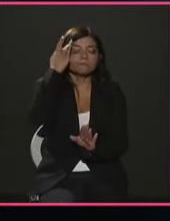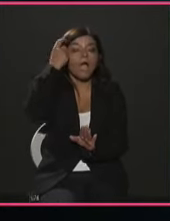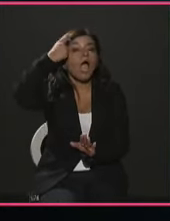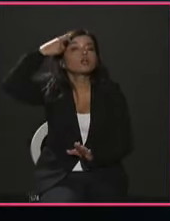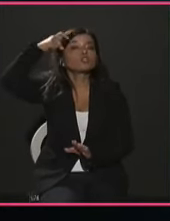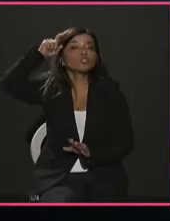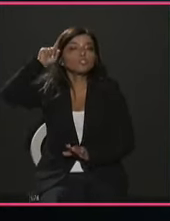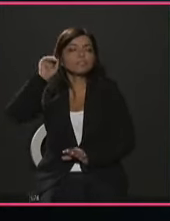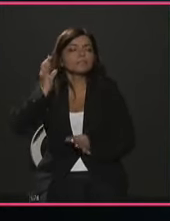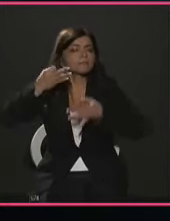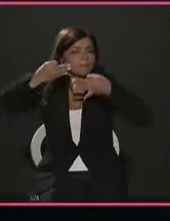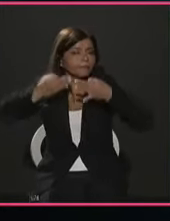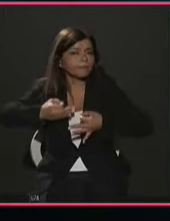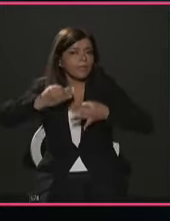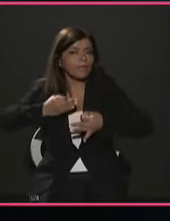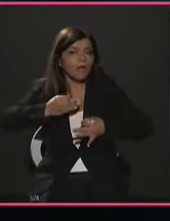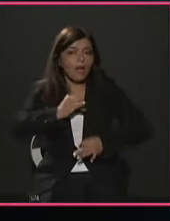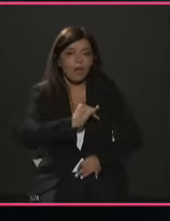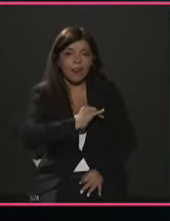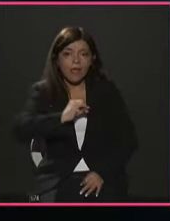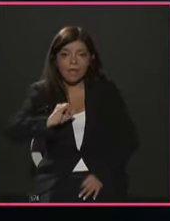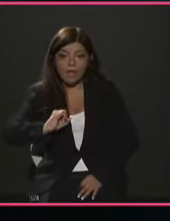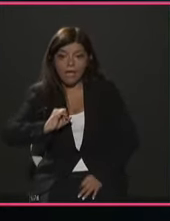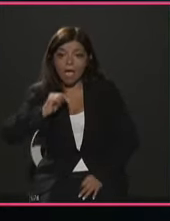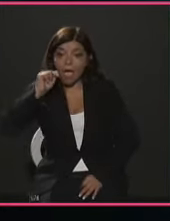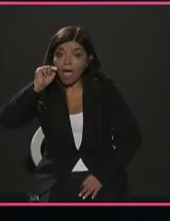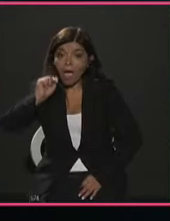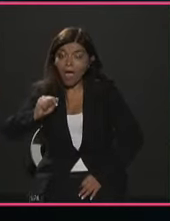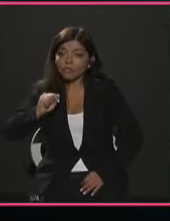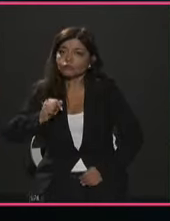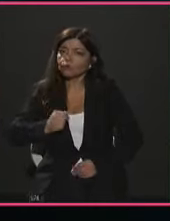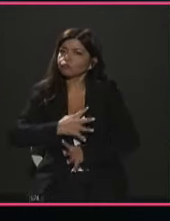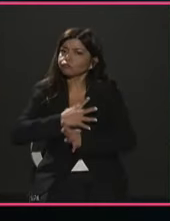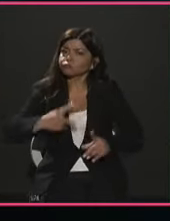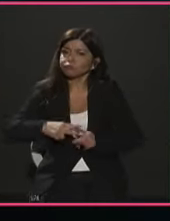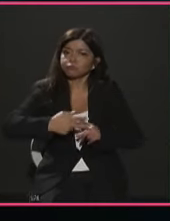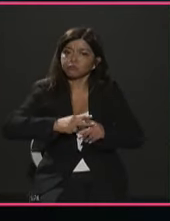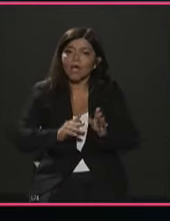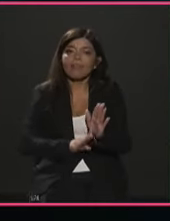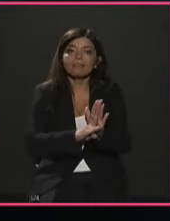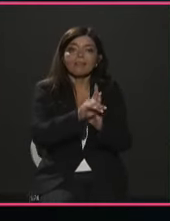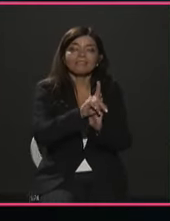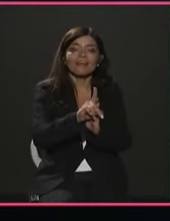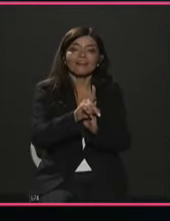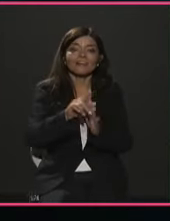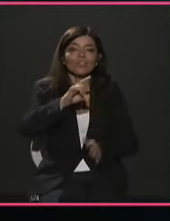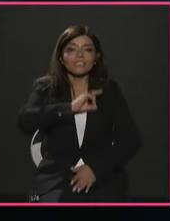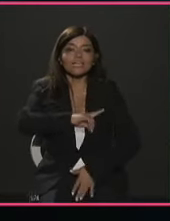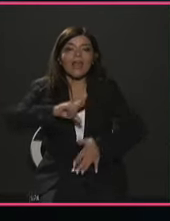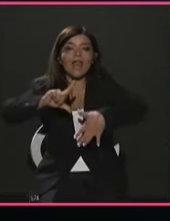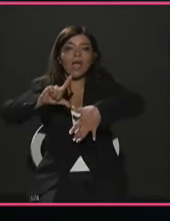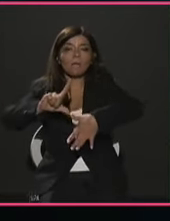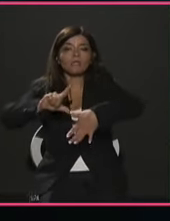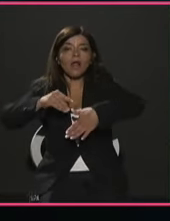crítica la ia va a ser una gran herramienta para al desarrollo de chile y América Latina en su empeño por